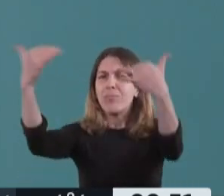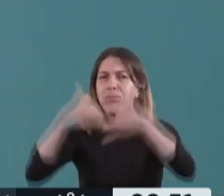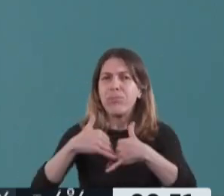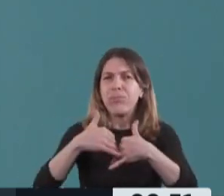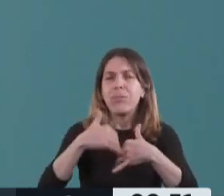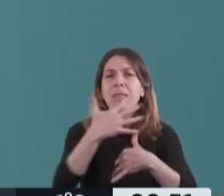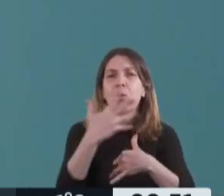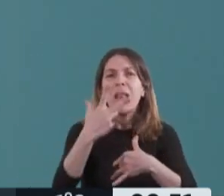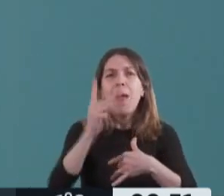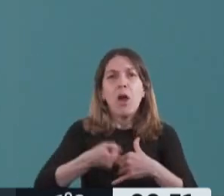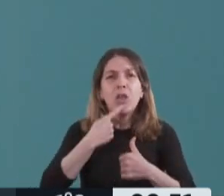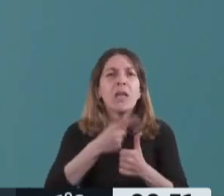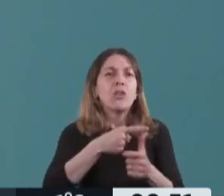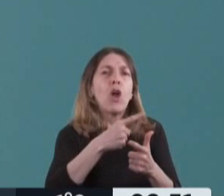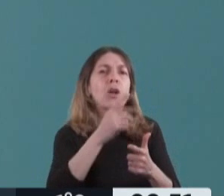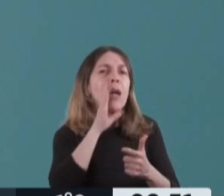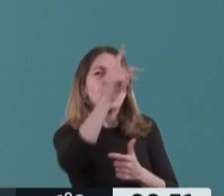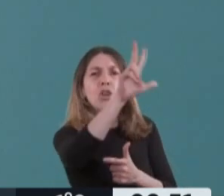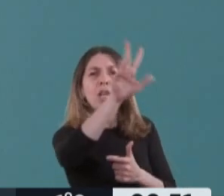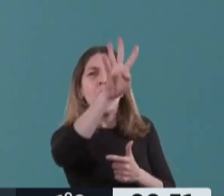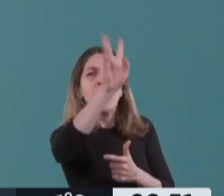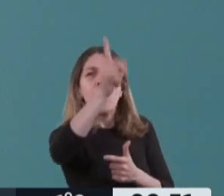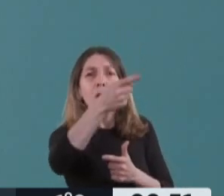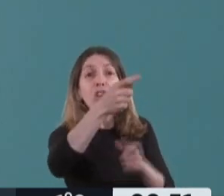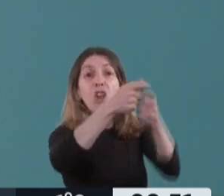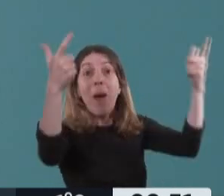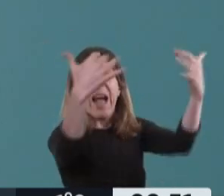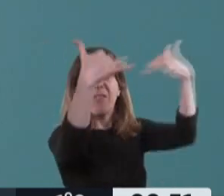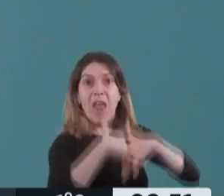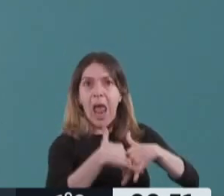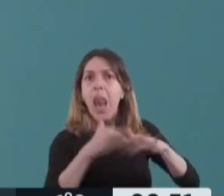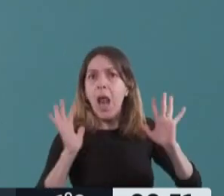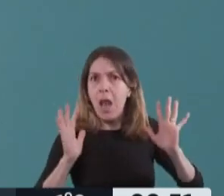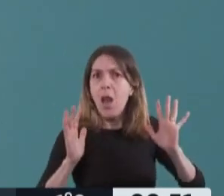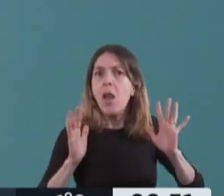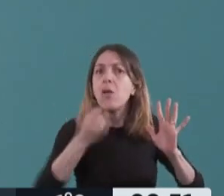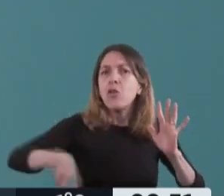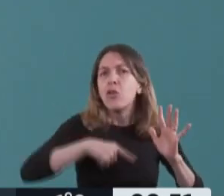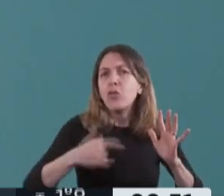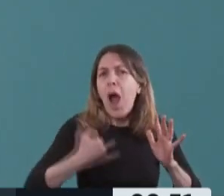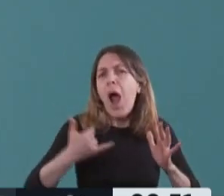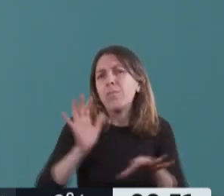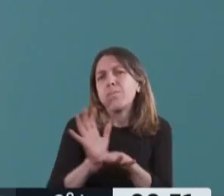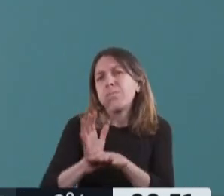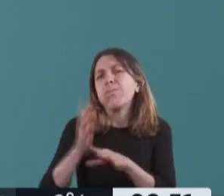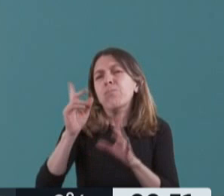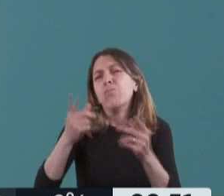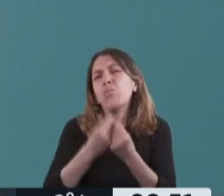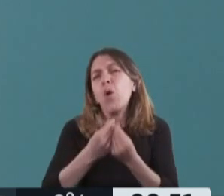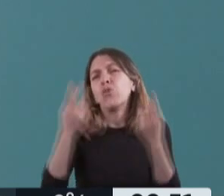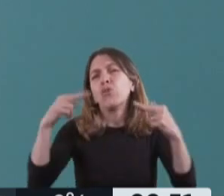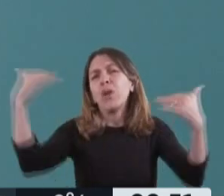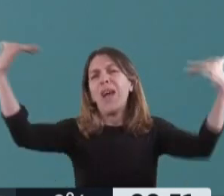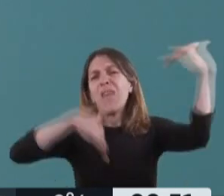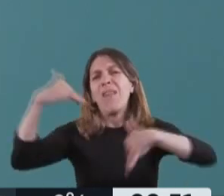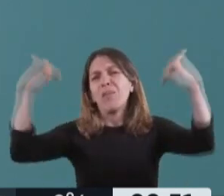recuperación en eeuu 74% la verdad que estamos con mucho bueno con mucha demanda del destino argentina sabemos que